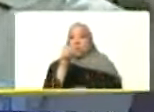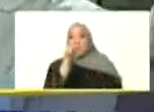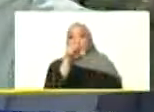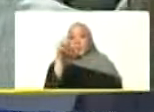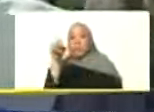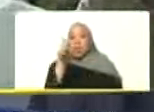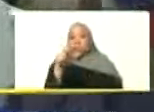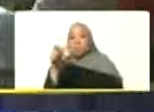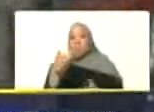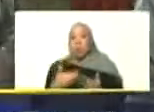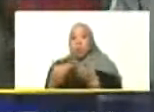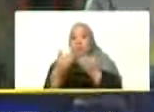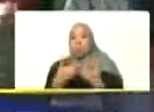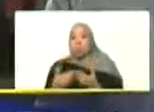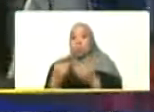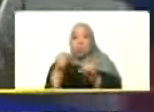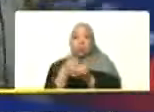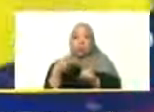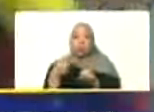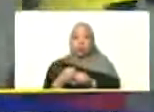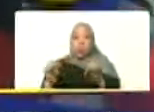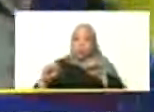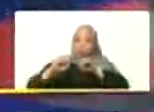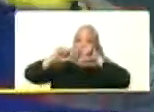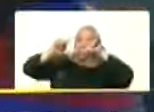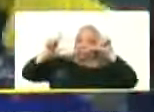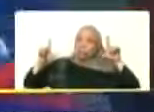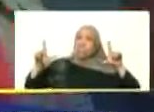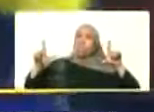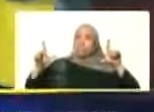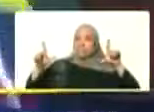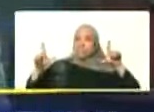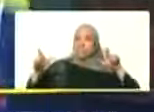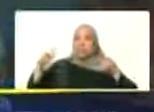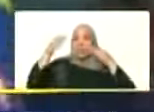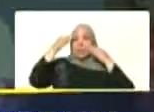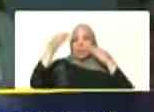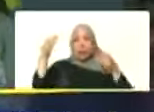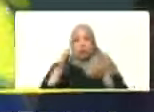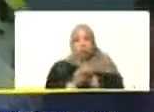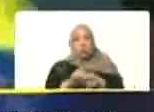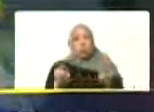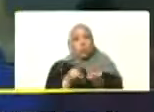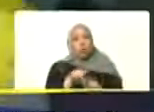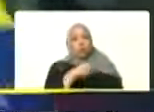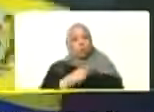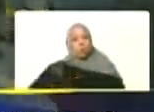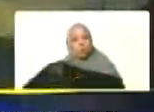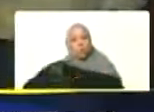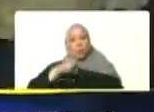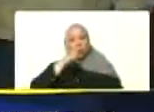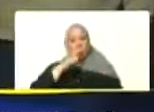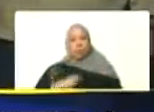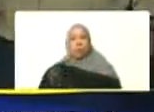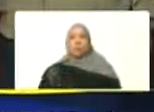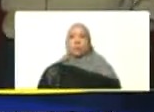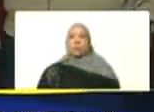están metidos por todos los salones. Una cosa increíble, Omar. Saluda tú mismo al presidente, ¿ves? Estabas emocionado.